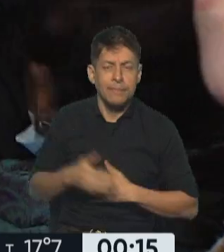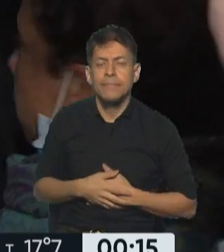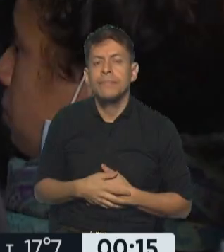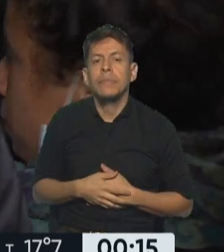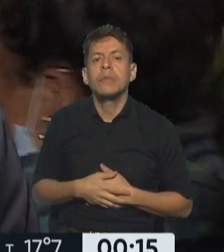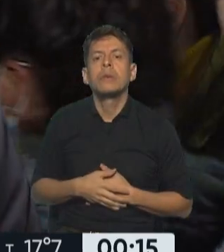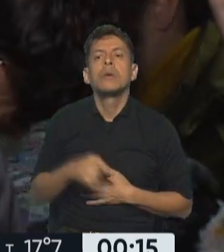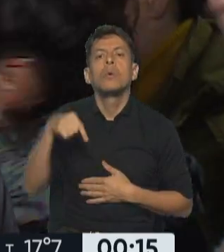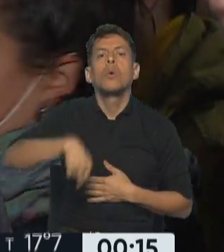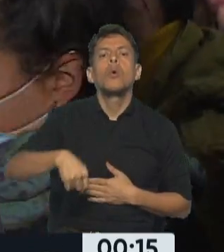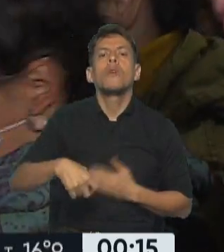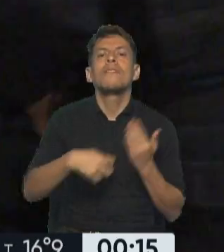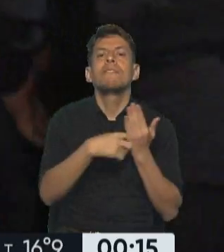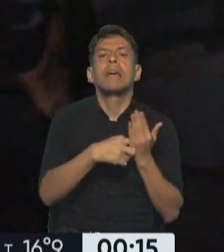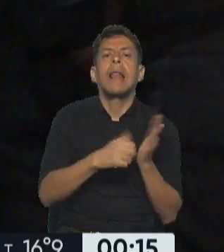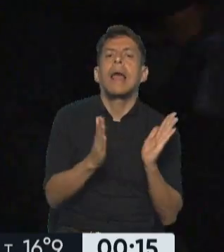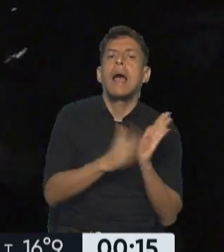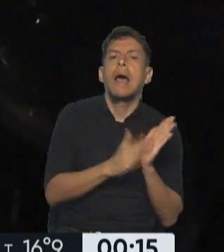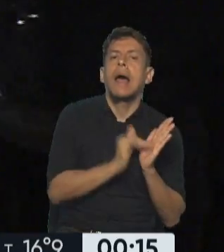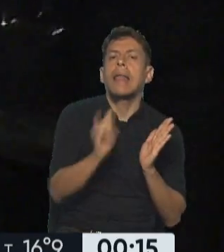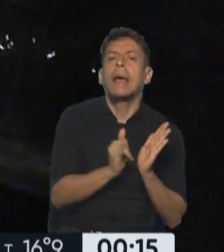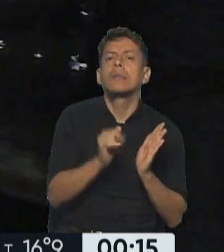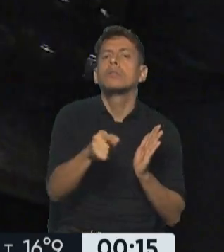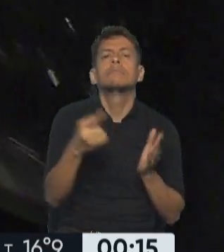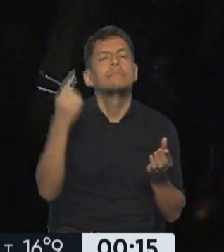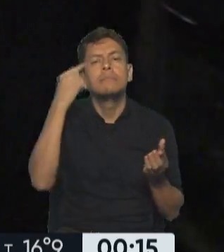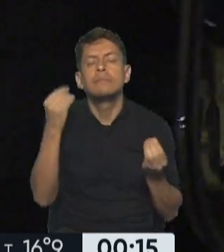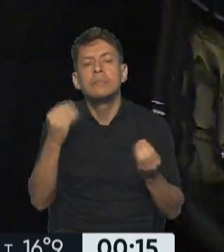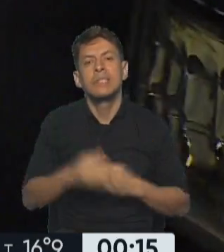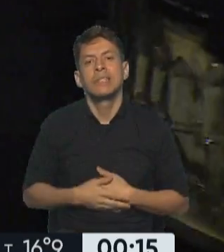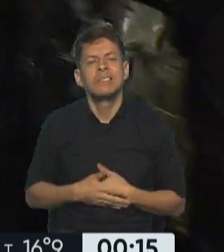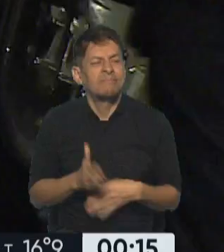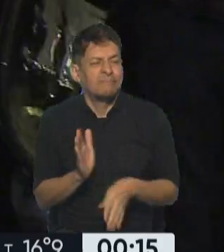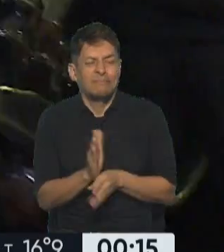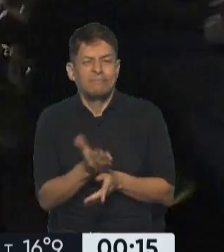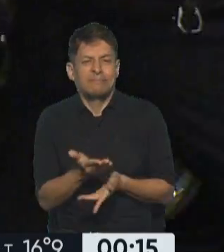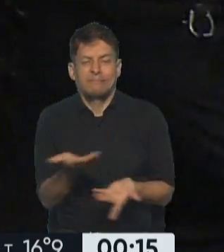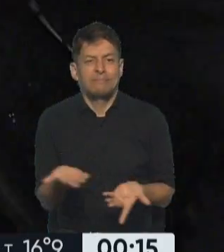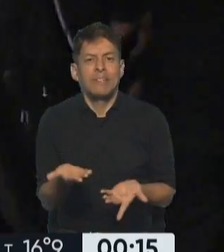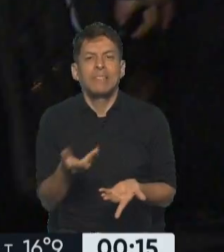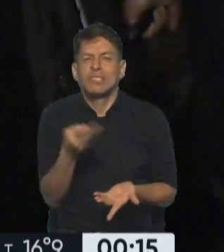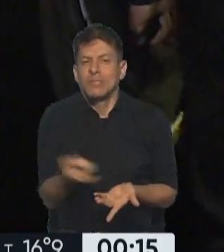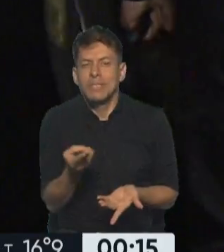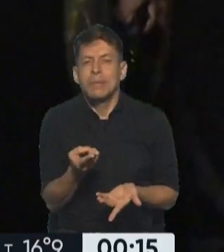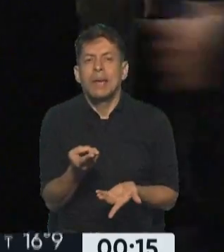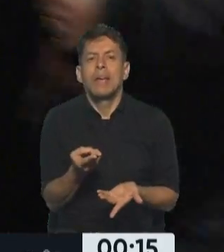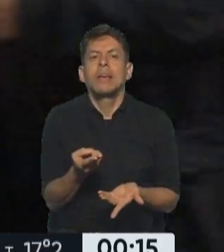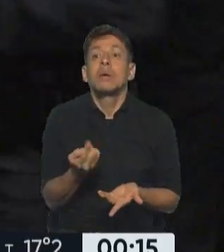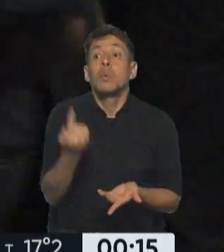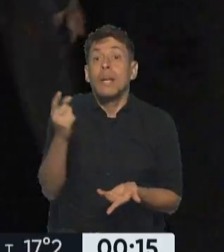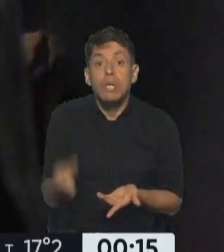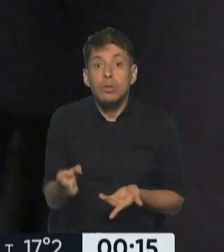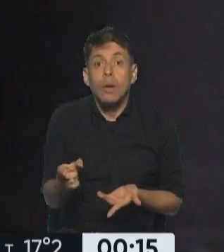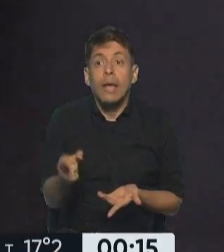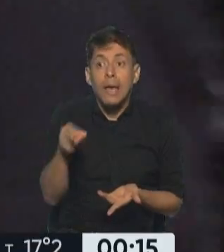hoy el fiscal y todos los alegatos? Me parece que es insustancial, está claro, ¿viste? Que acusar a una persona de integrar una asociación ilícita con